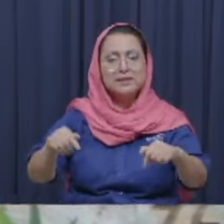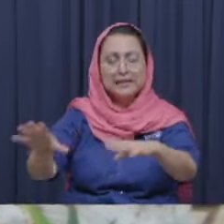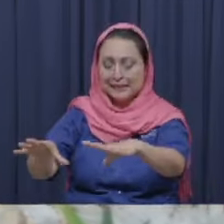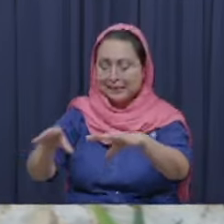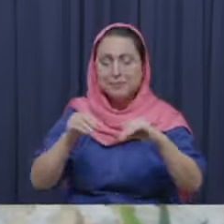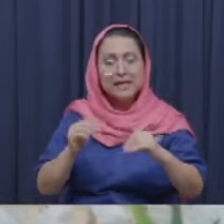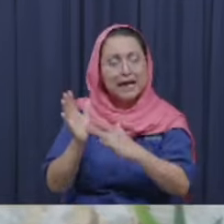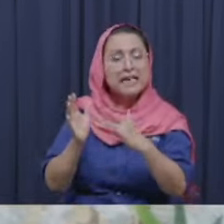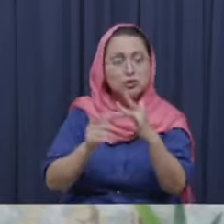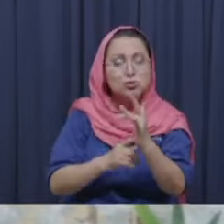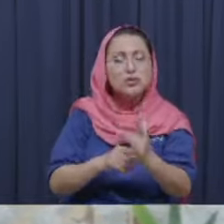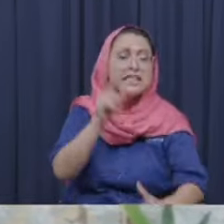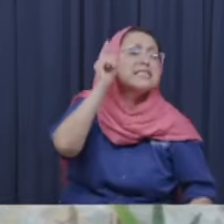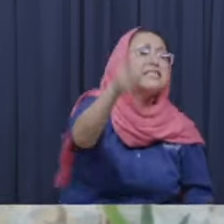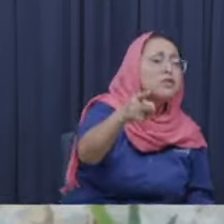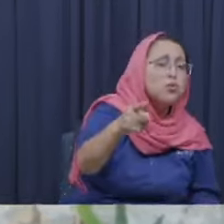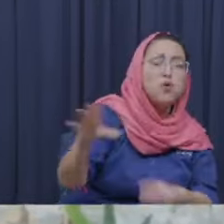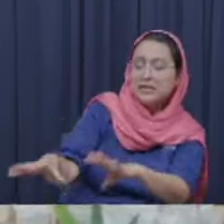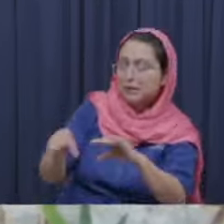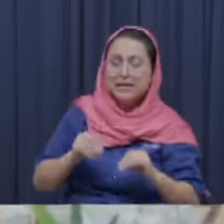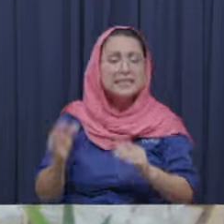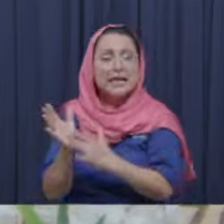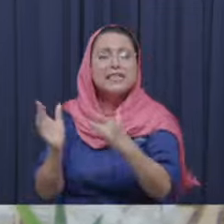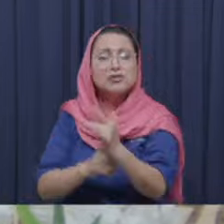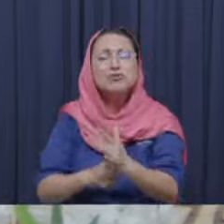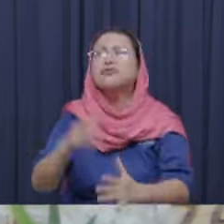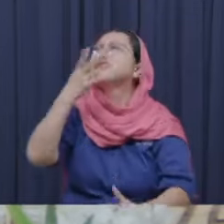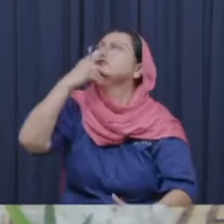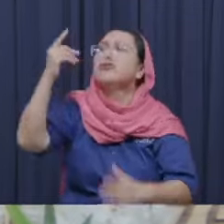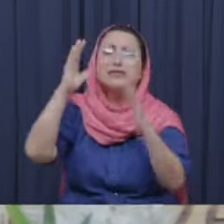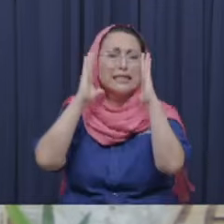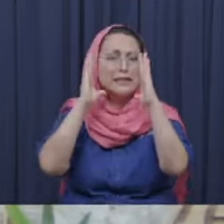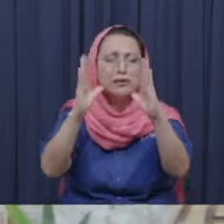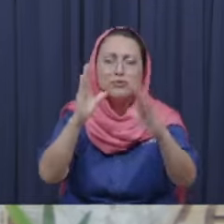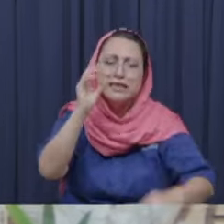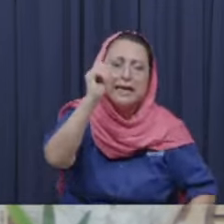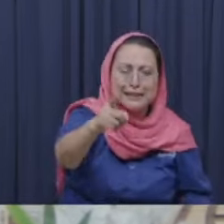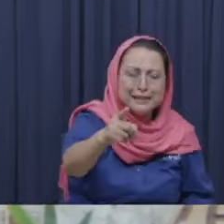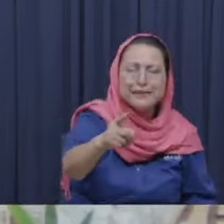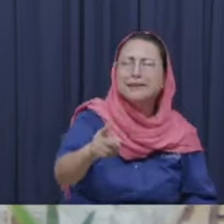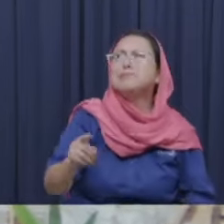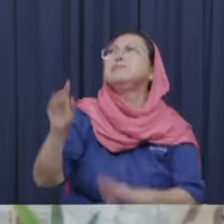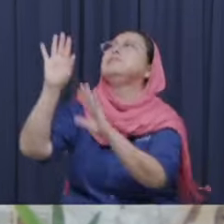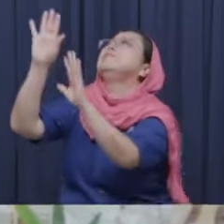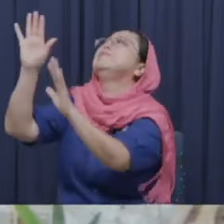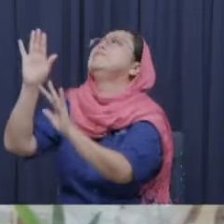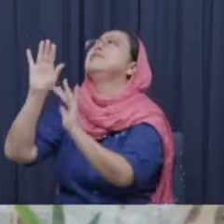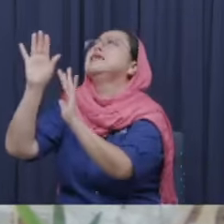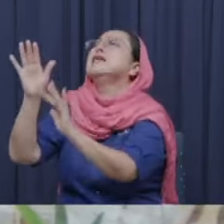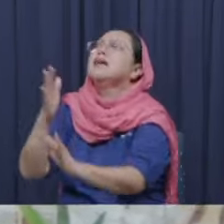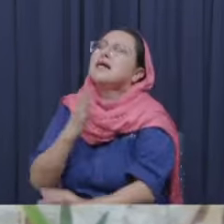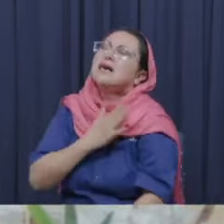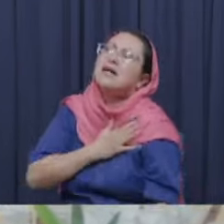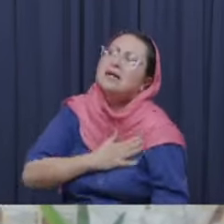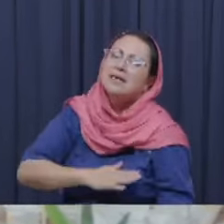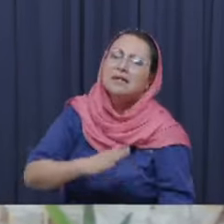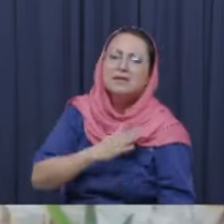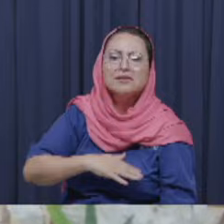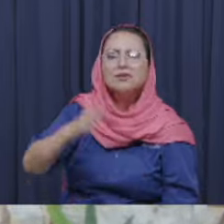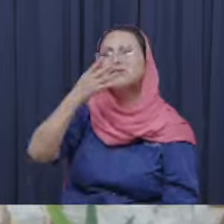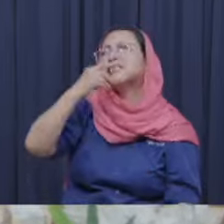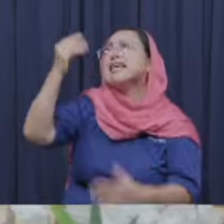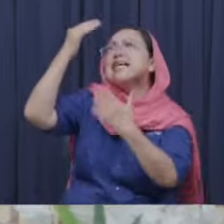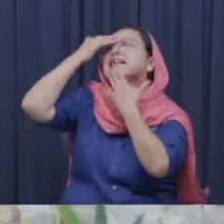están acercando a ti nuevamente. Señor, por favor, oh Dios, ten piedad de nosotros. Gracias por tu